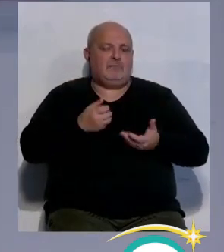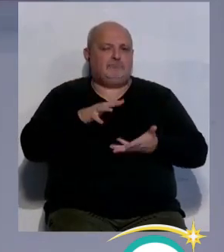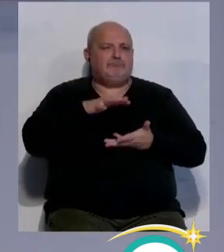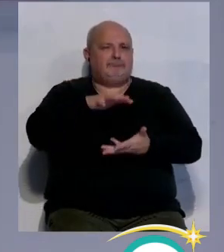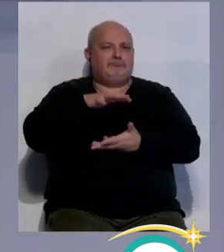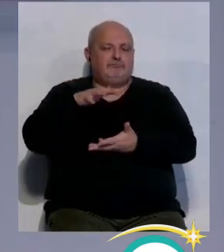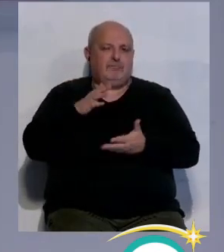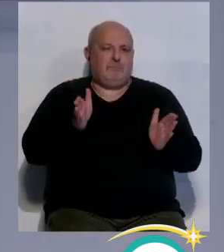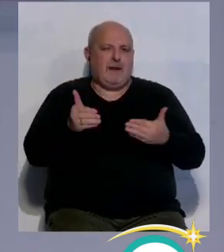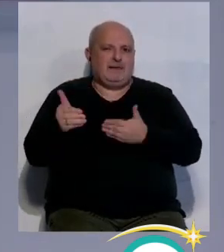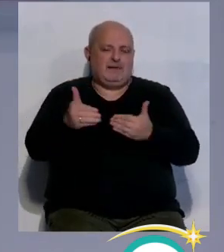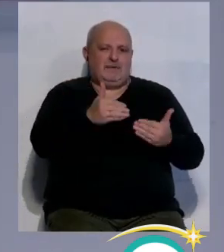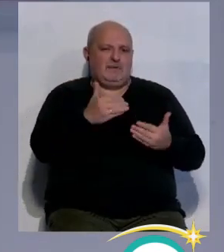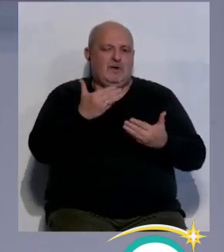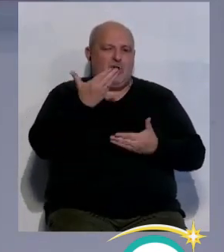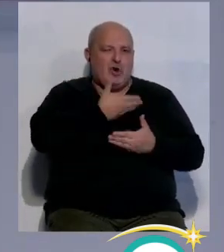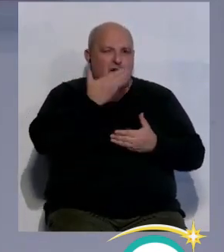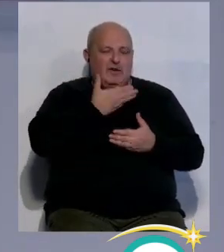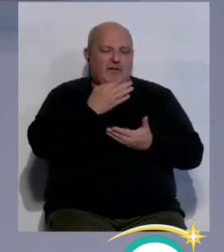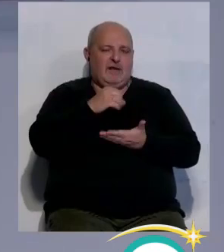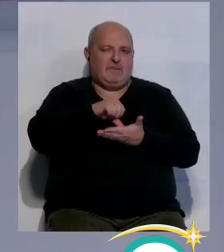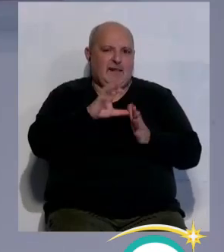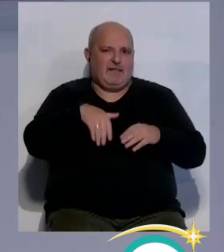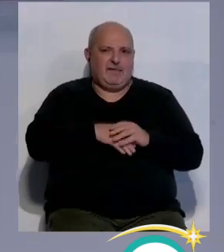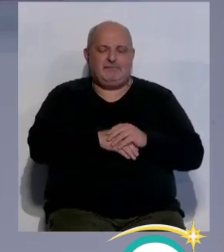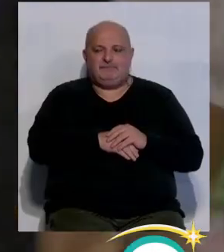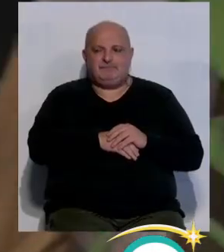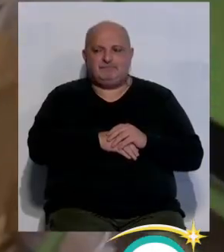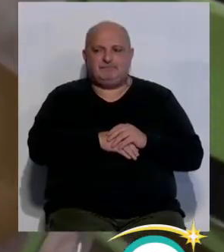dejado los paquetes en colegios de la capital.